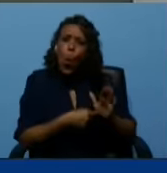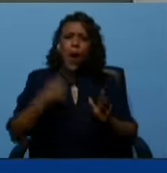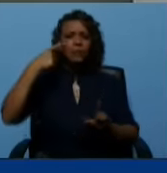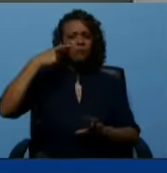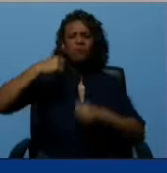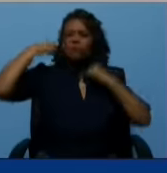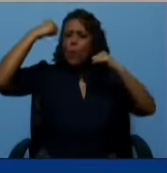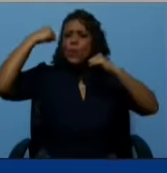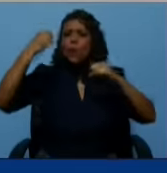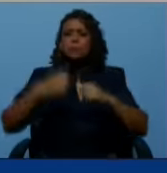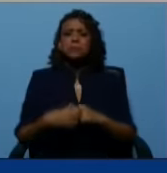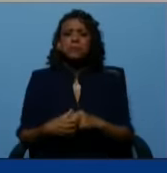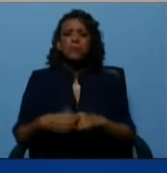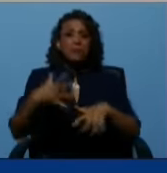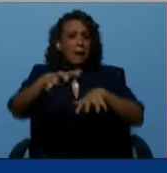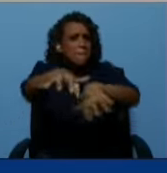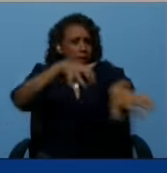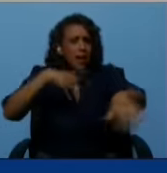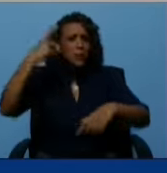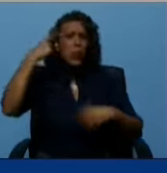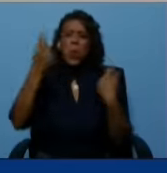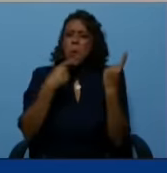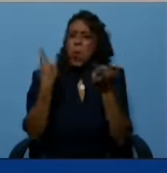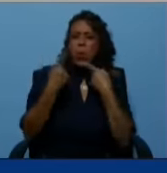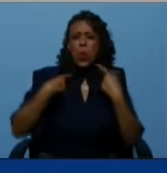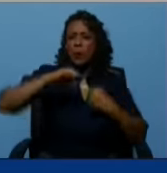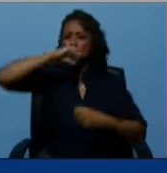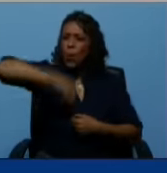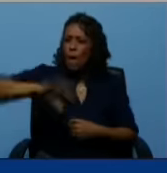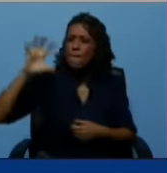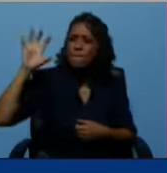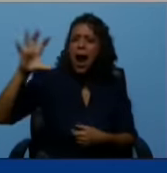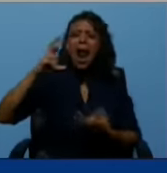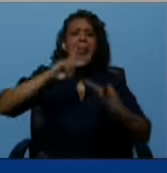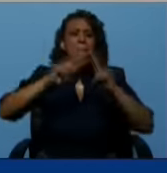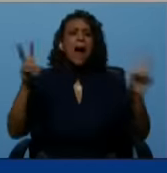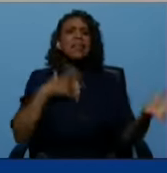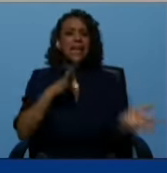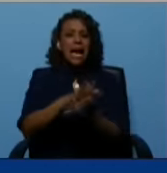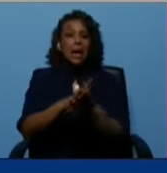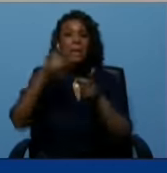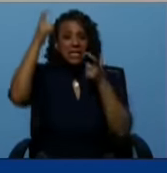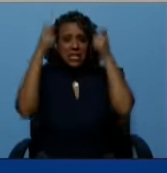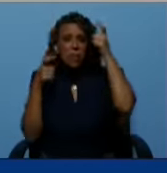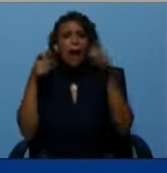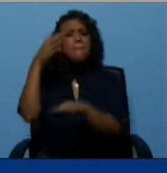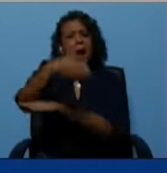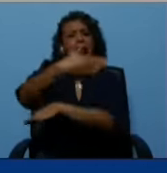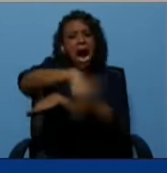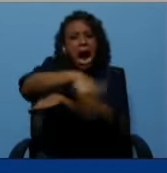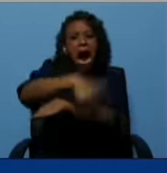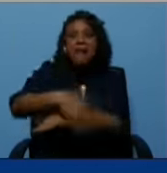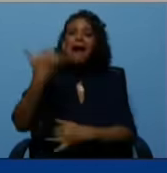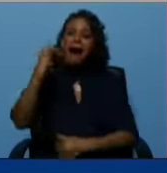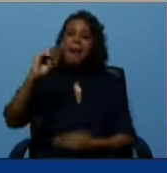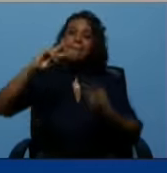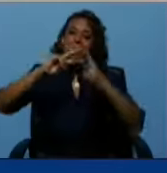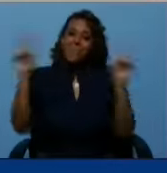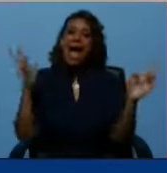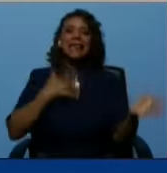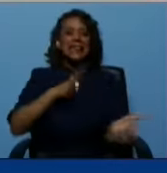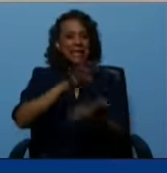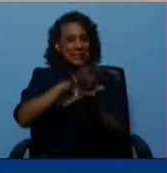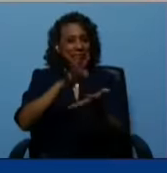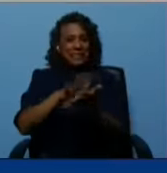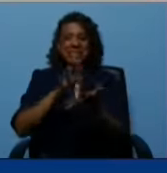combatiente. Inmensas, coloridas, patrióticas, en paz. Porque cuando el chavismo sale a la calle, hay paz. Está